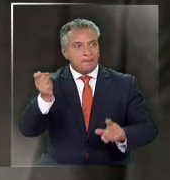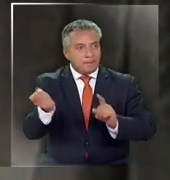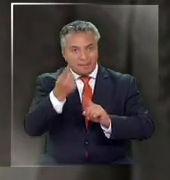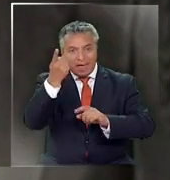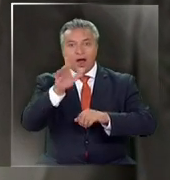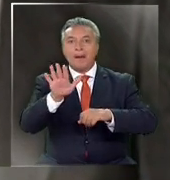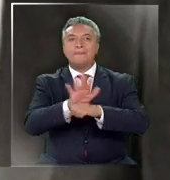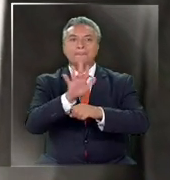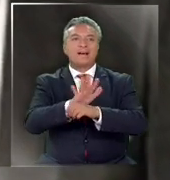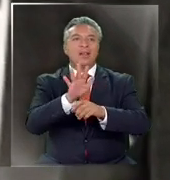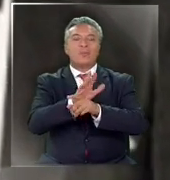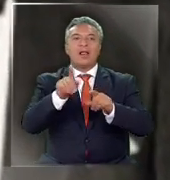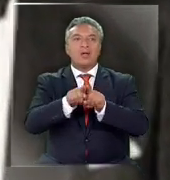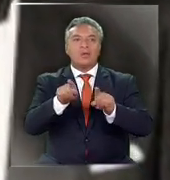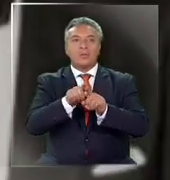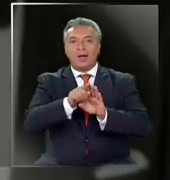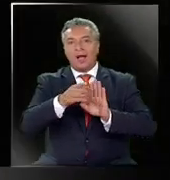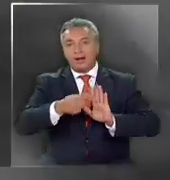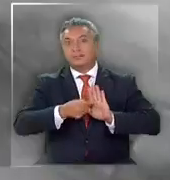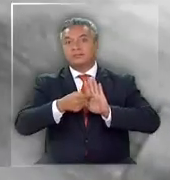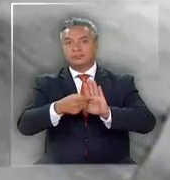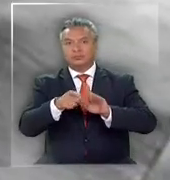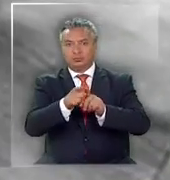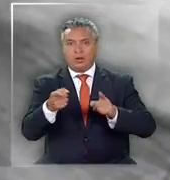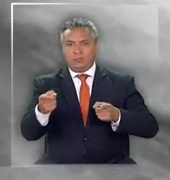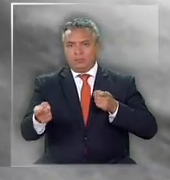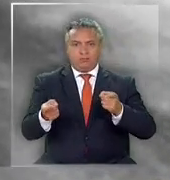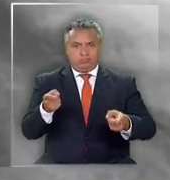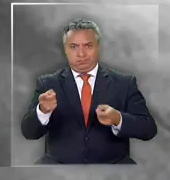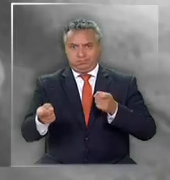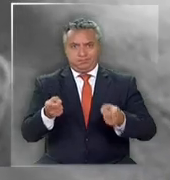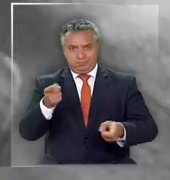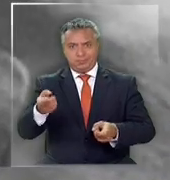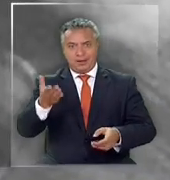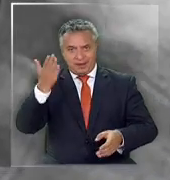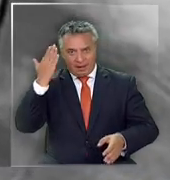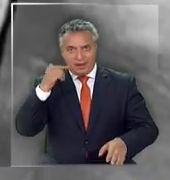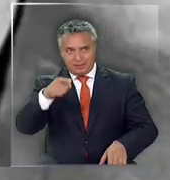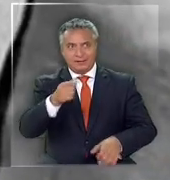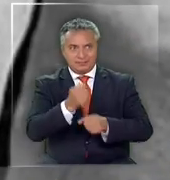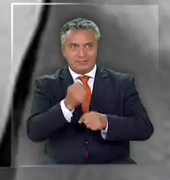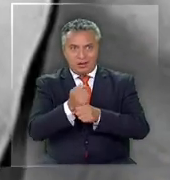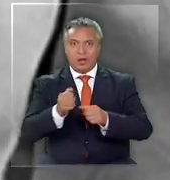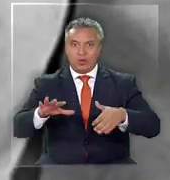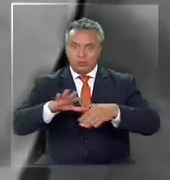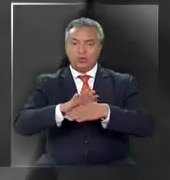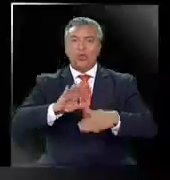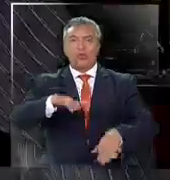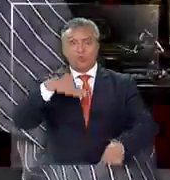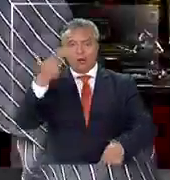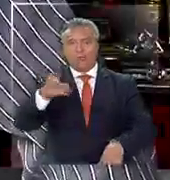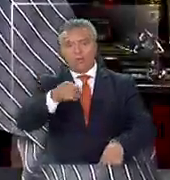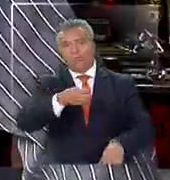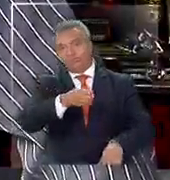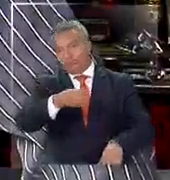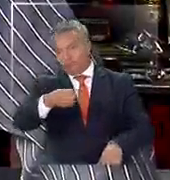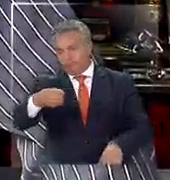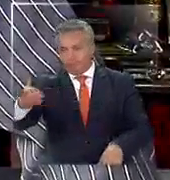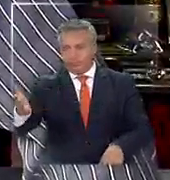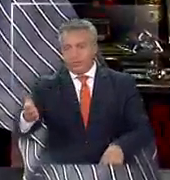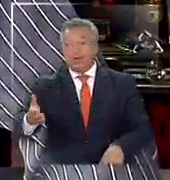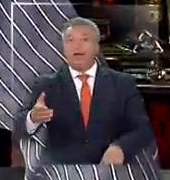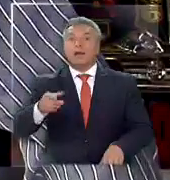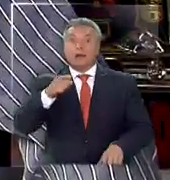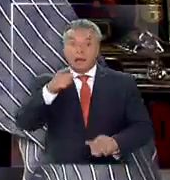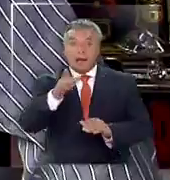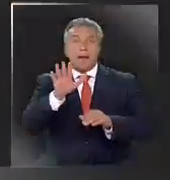de categoría B de western, donde trabajó con Ring Walker, quien fue después con el tiempo Cheyenne, y muchas películas